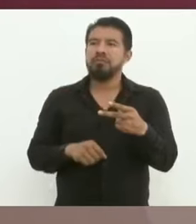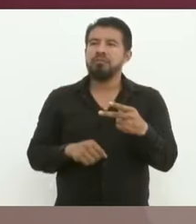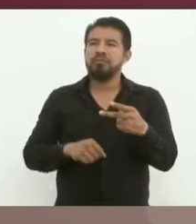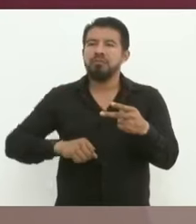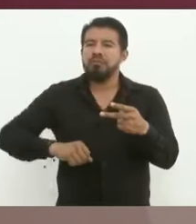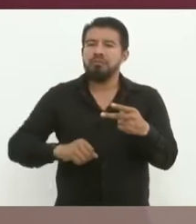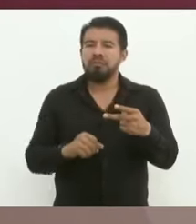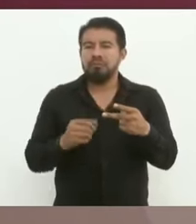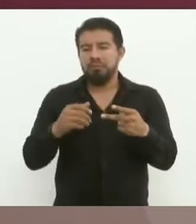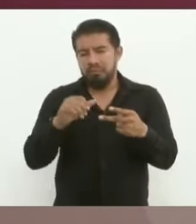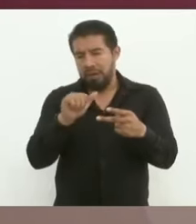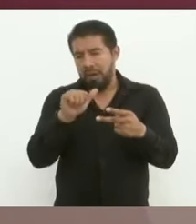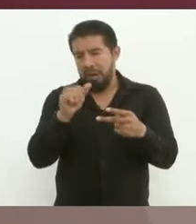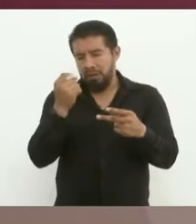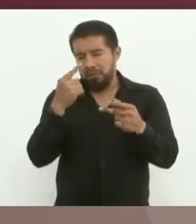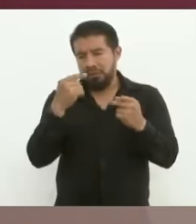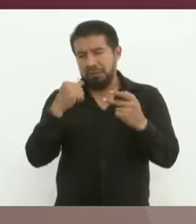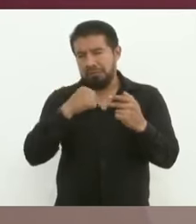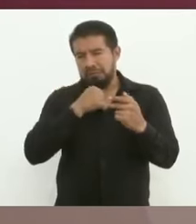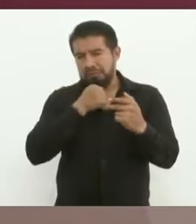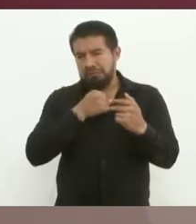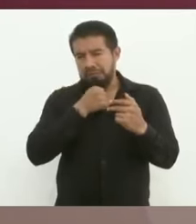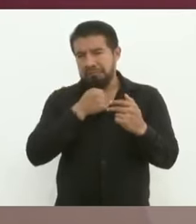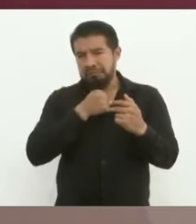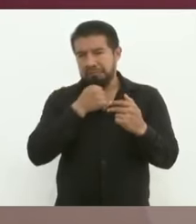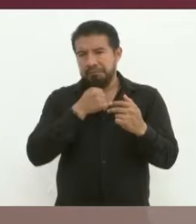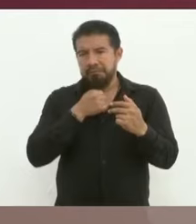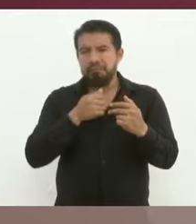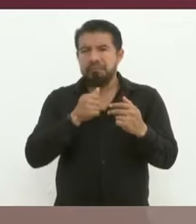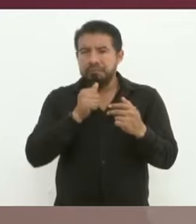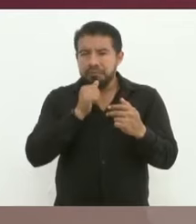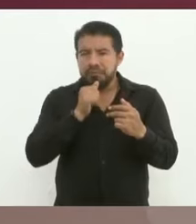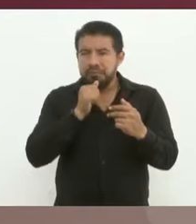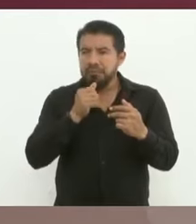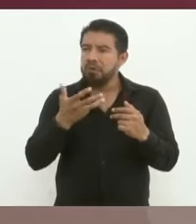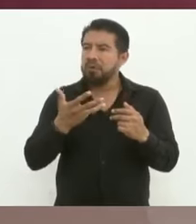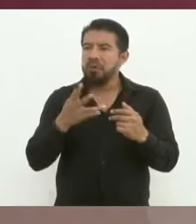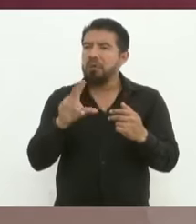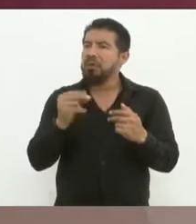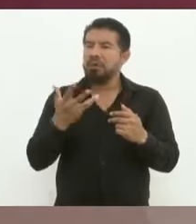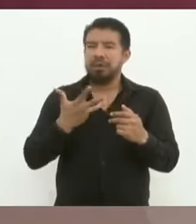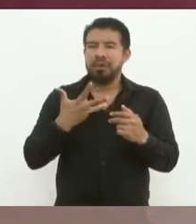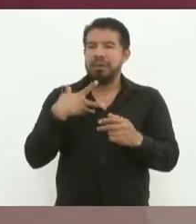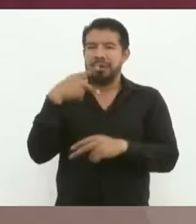Los más veteranos, pues, no pasaron por el kinder,